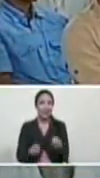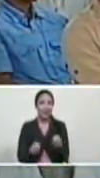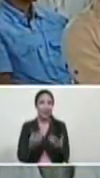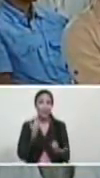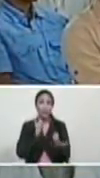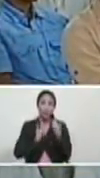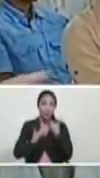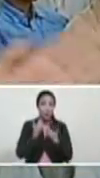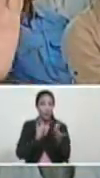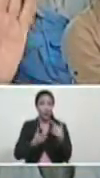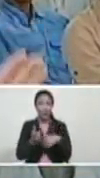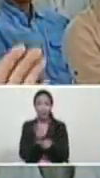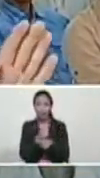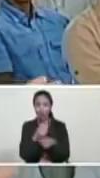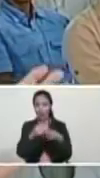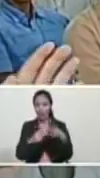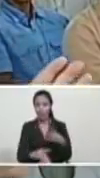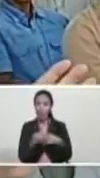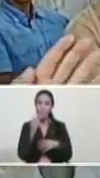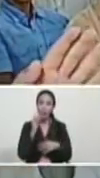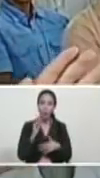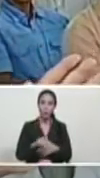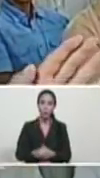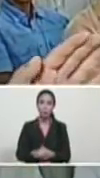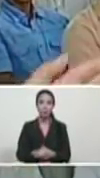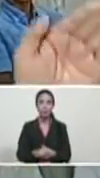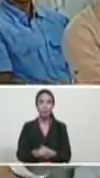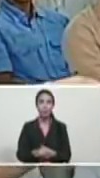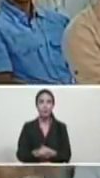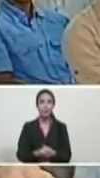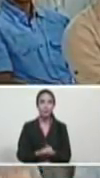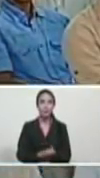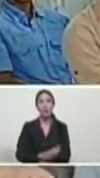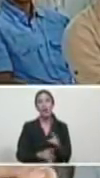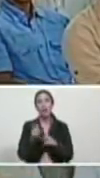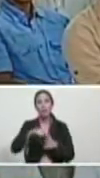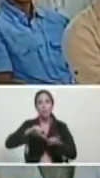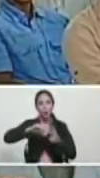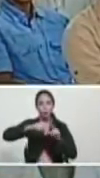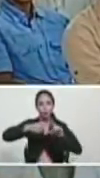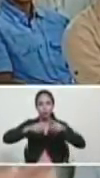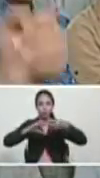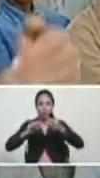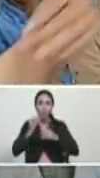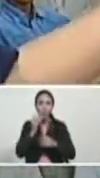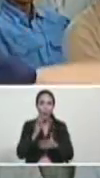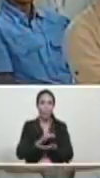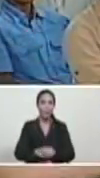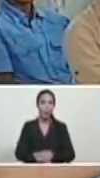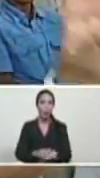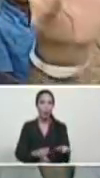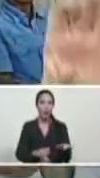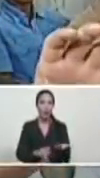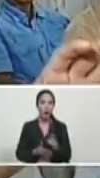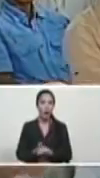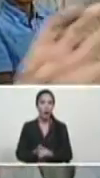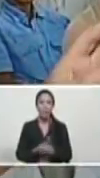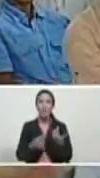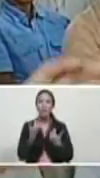enfermedades inmunológicas. Aparte de eso, producimos moléculas para enfermedades huérfanas. Las llama